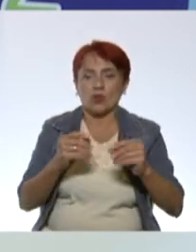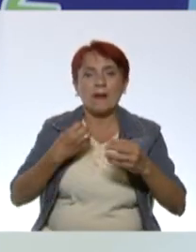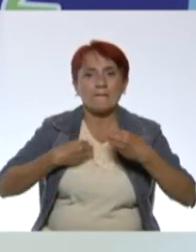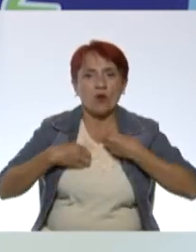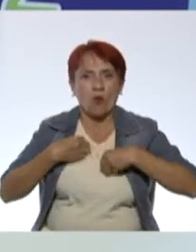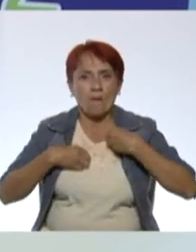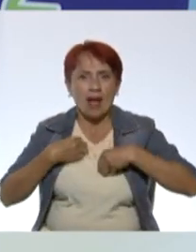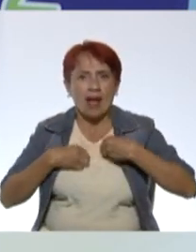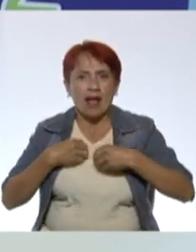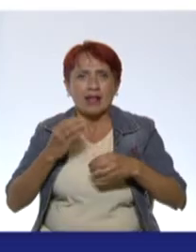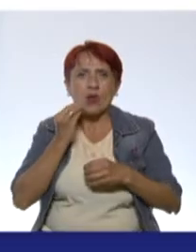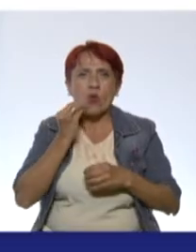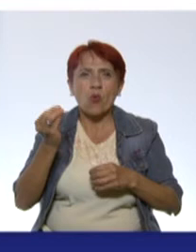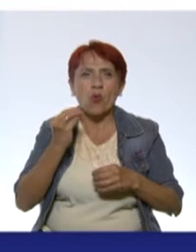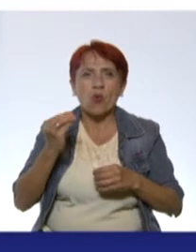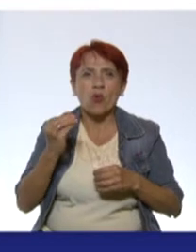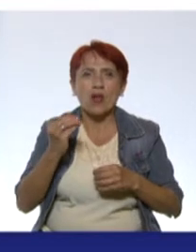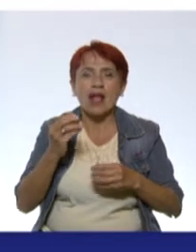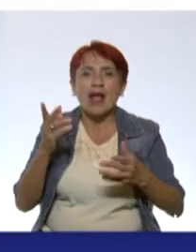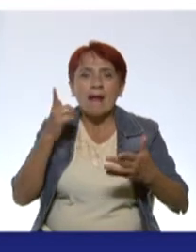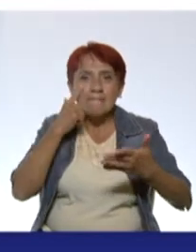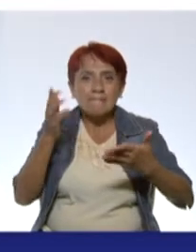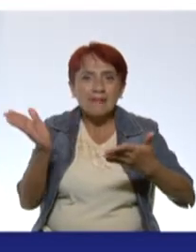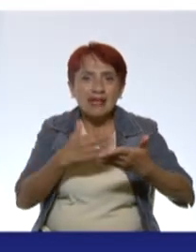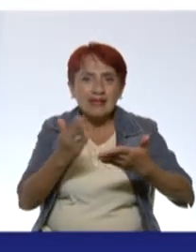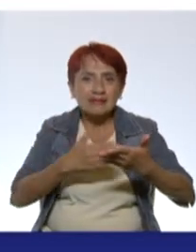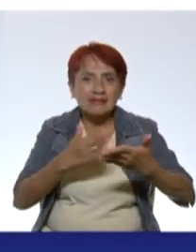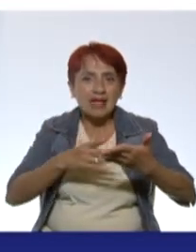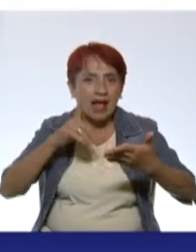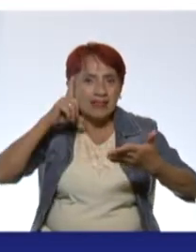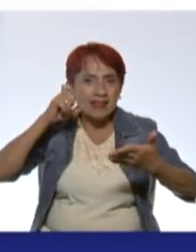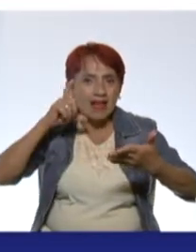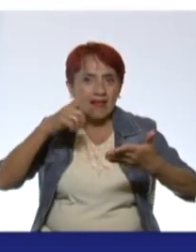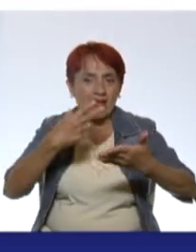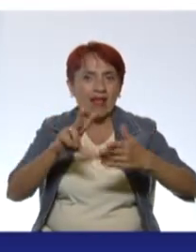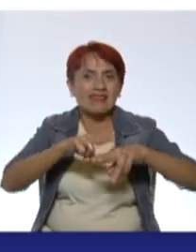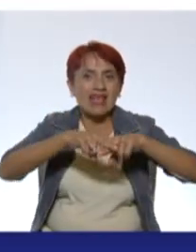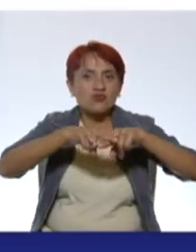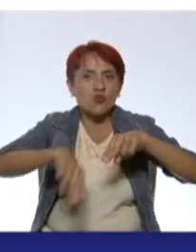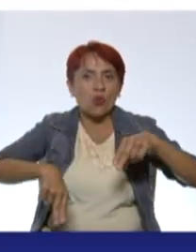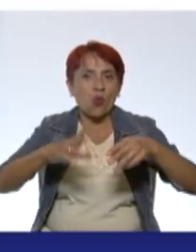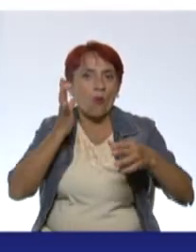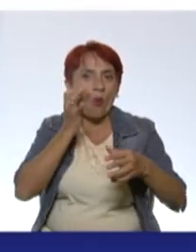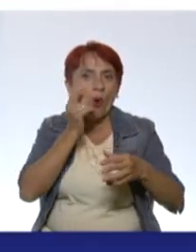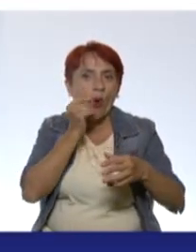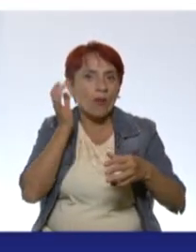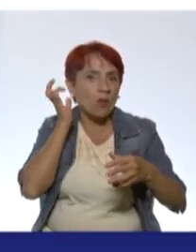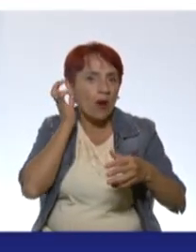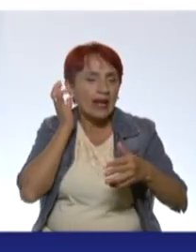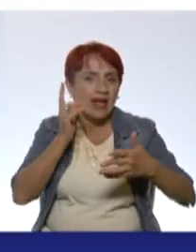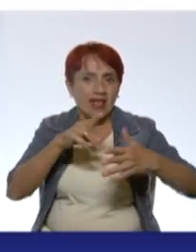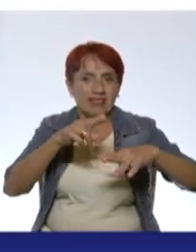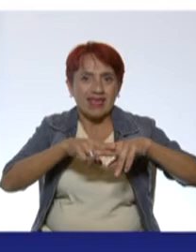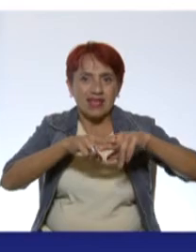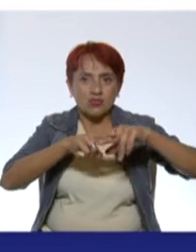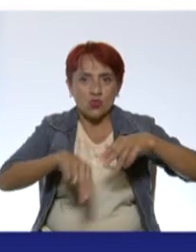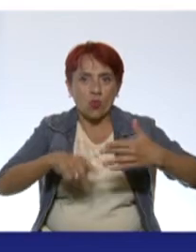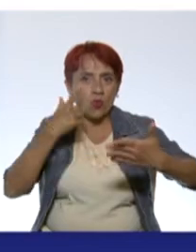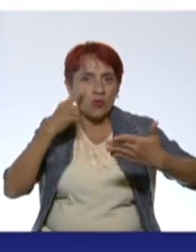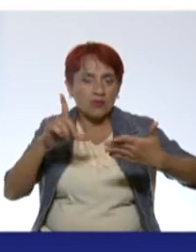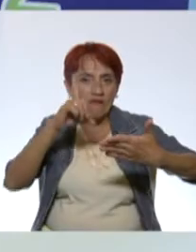bien preocupantes en esta etapa de la adolescencia es la pornografía. Nuestros adolescentes constantemente están siendo bombardeados